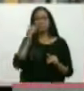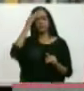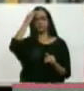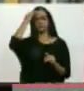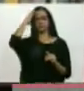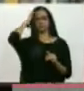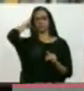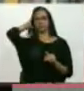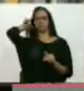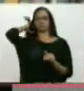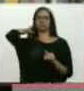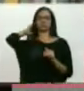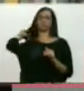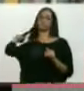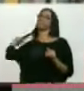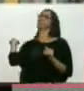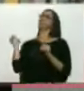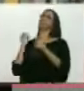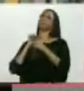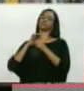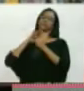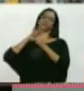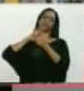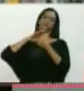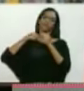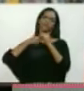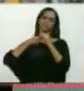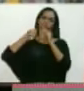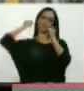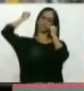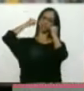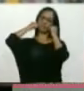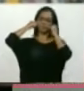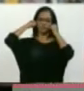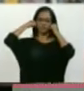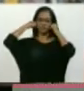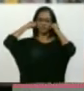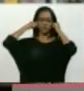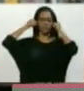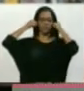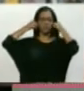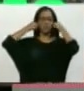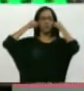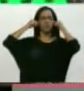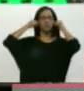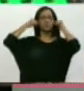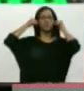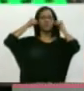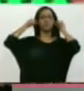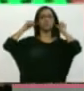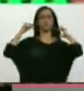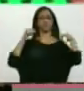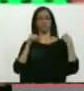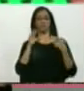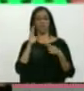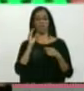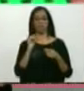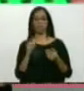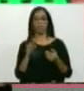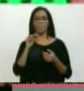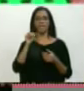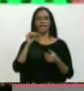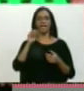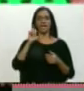estaremos ahondando, estaremos investigando y estaremos mostrando las reacciones sobre el Merlano Gay. No sobre